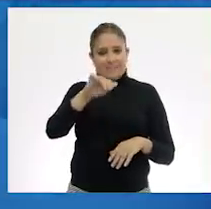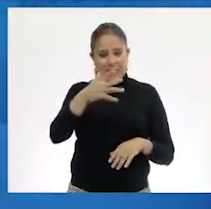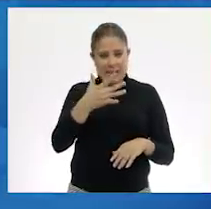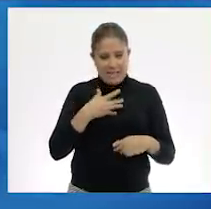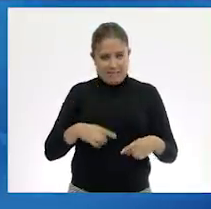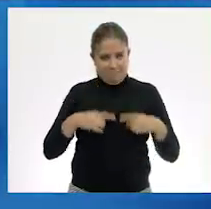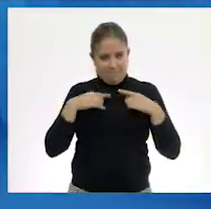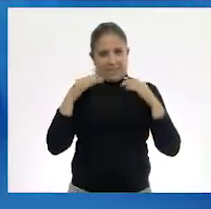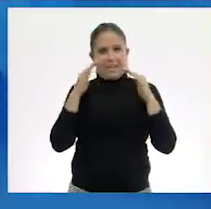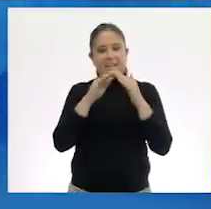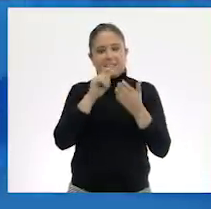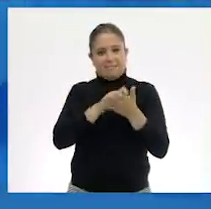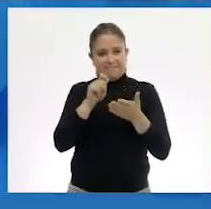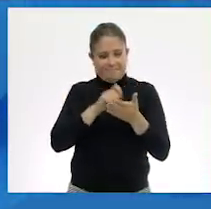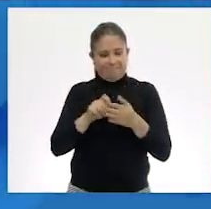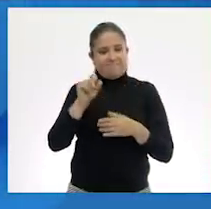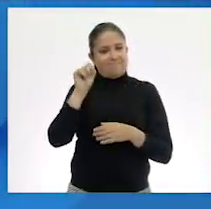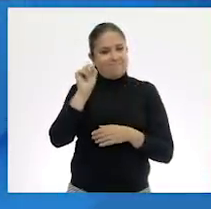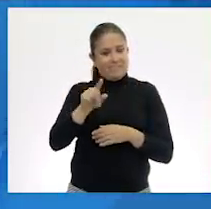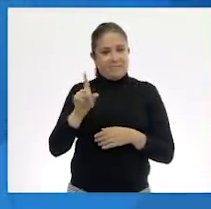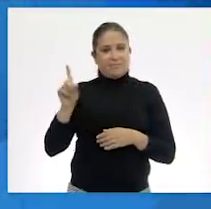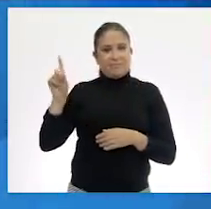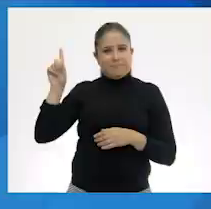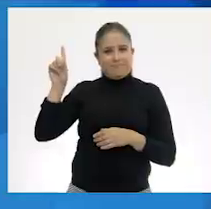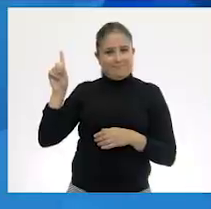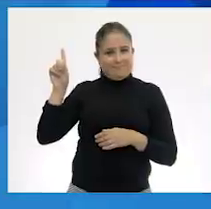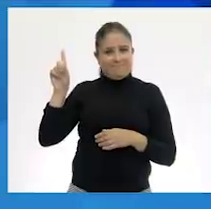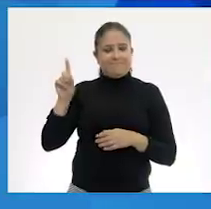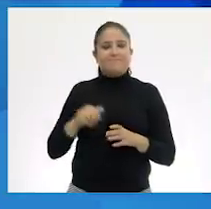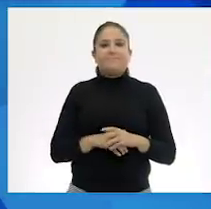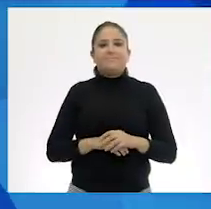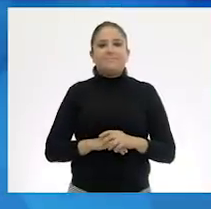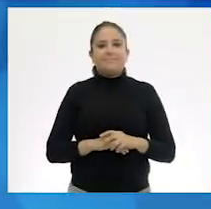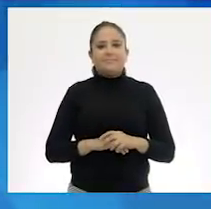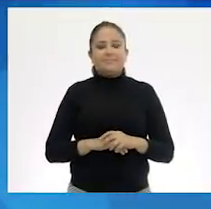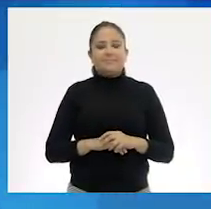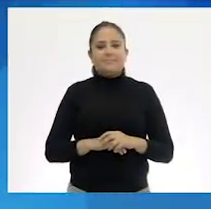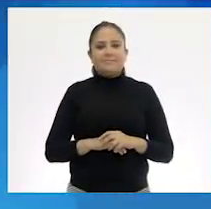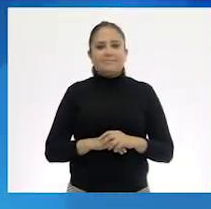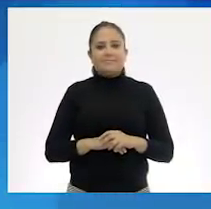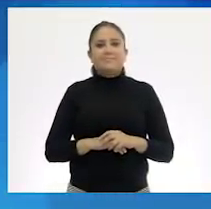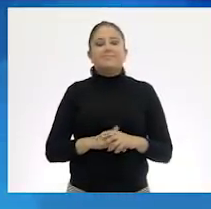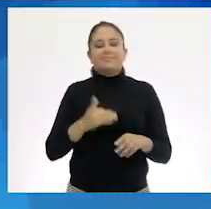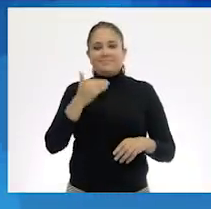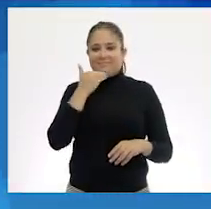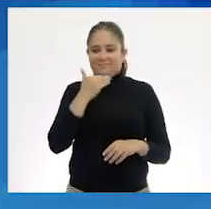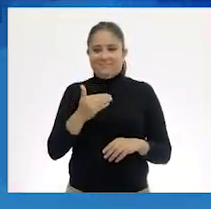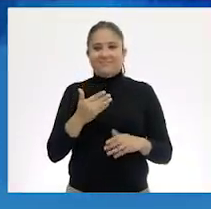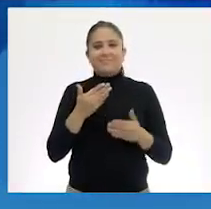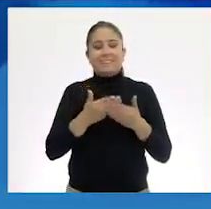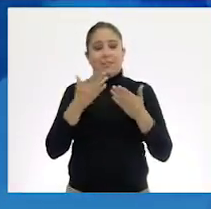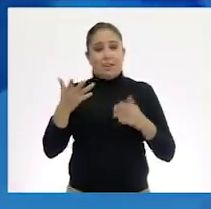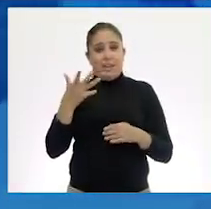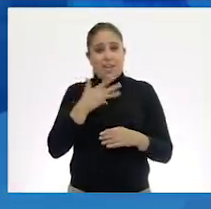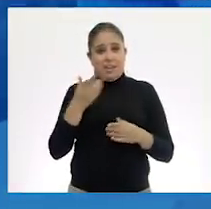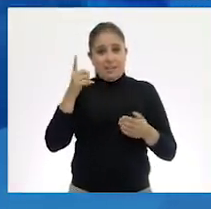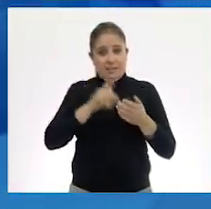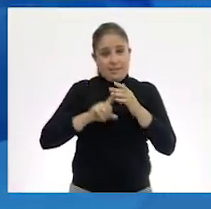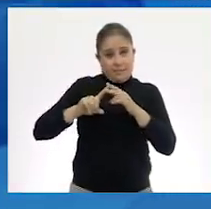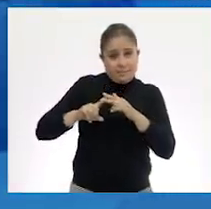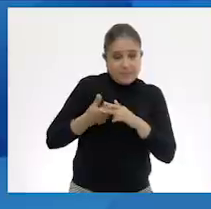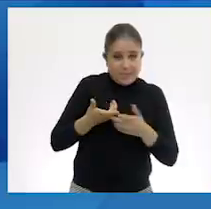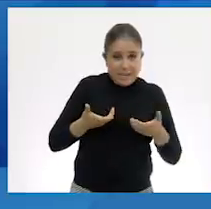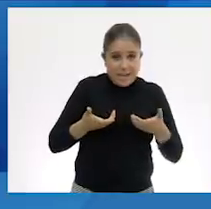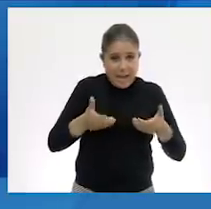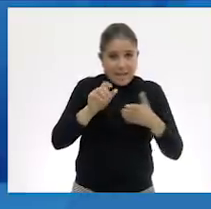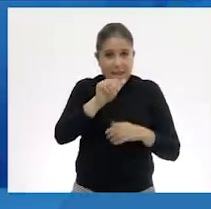tiene dirección, justamente. Uh-huh. Muy bien. Entonces, cuenta, inicia con una calle